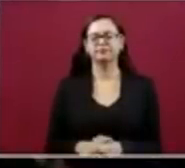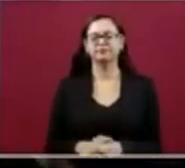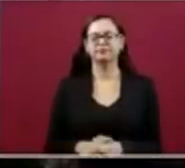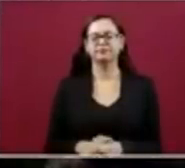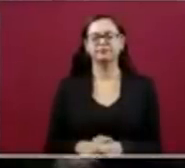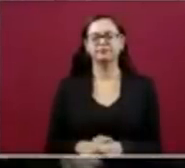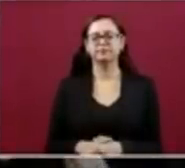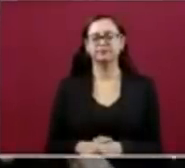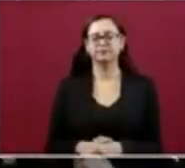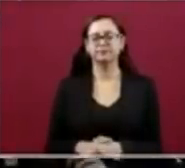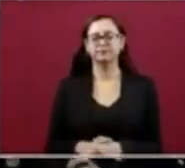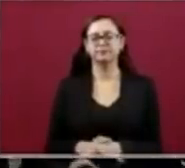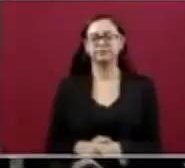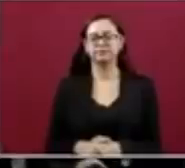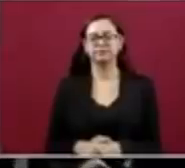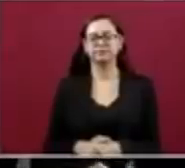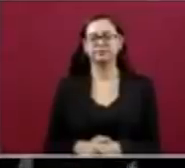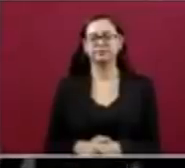Pero estuvo